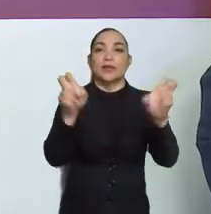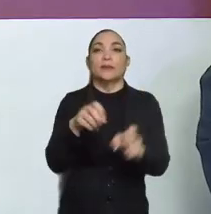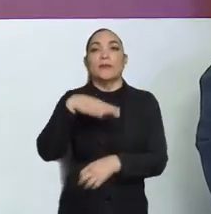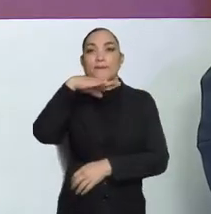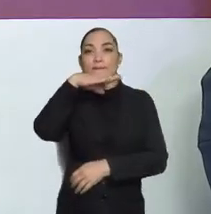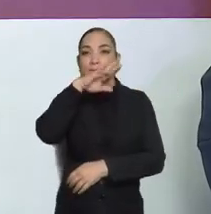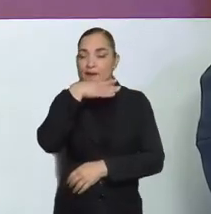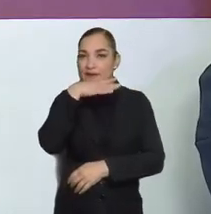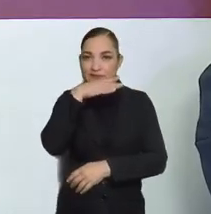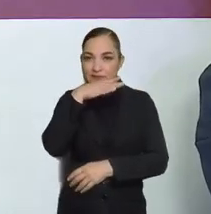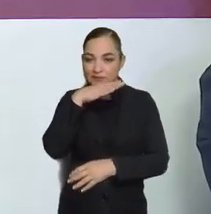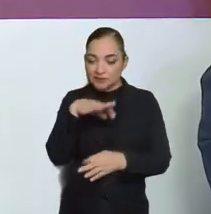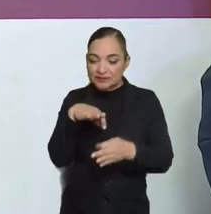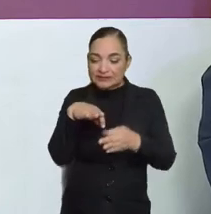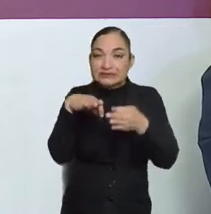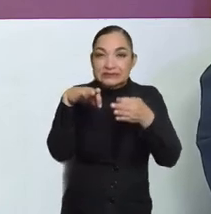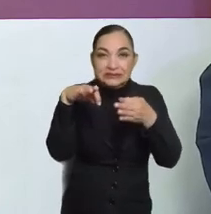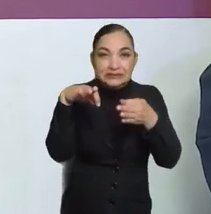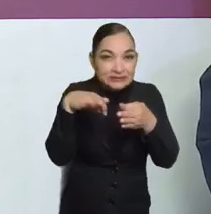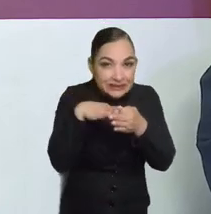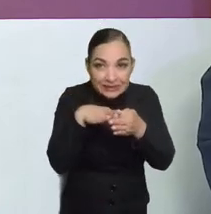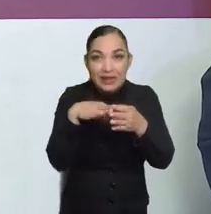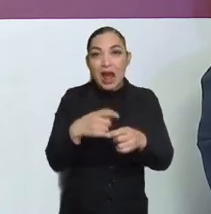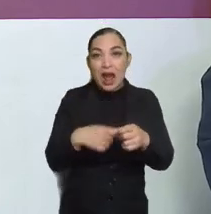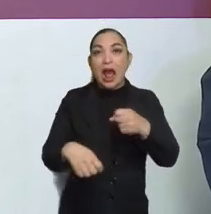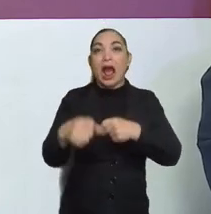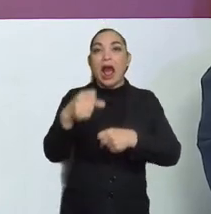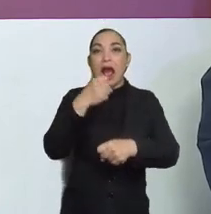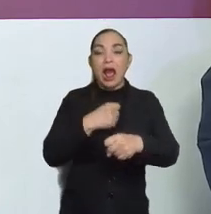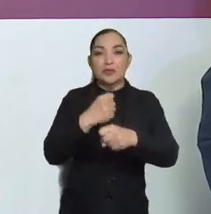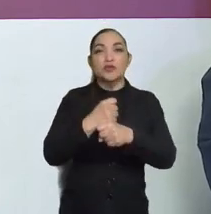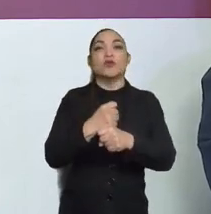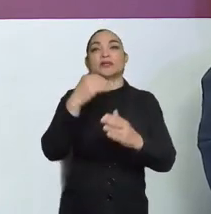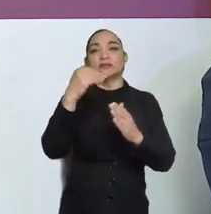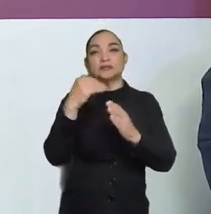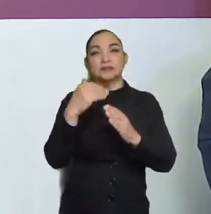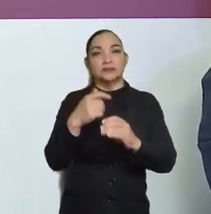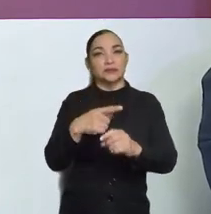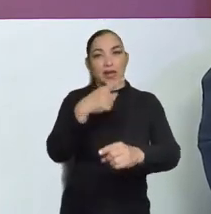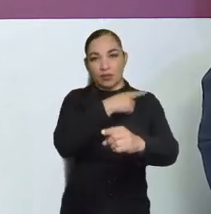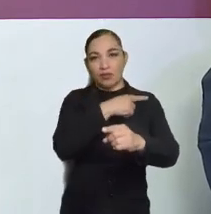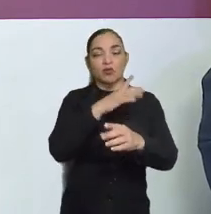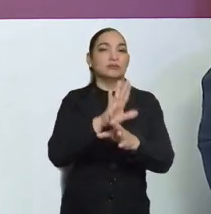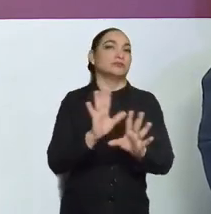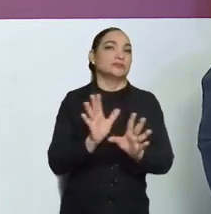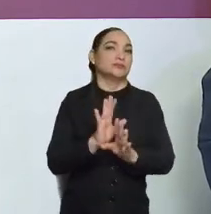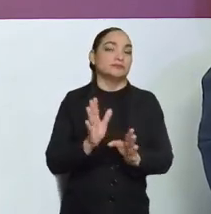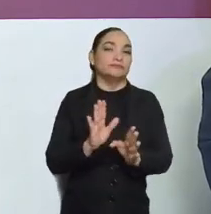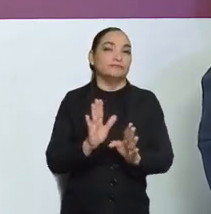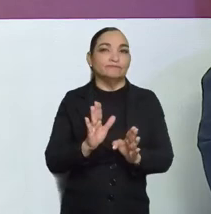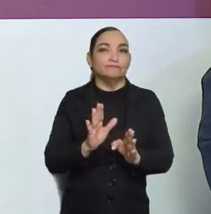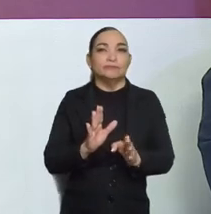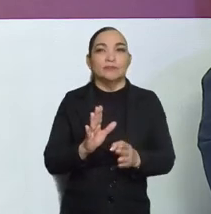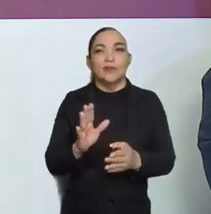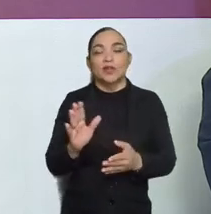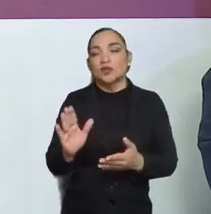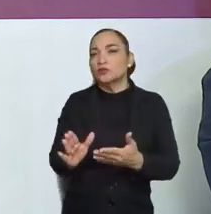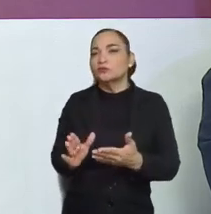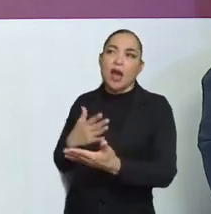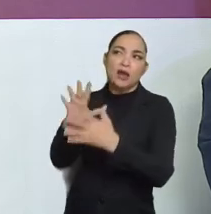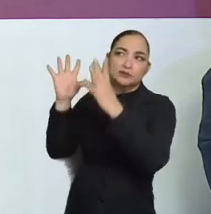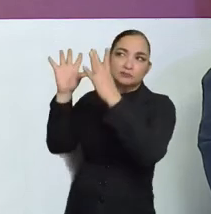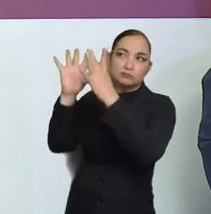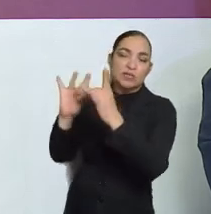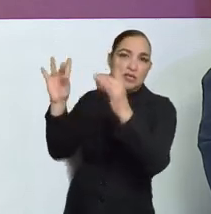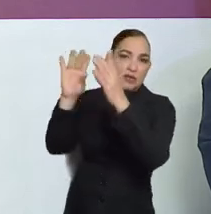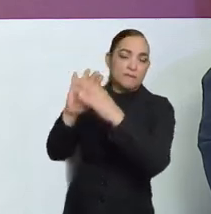que esté cerca del año pasado, que no sea menos que el año pasado. Eso es lo que he venido a plantear, se lo plantea el presidente.